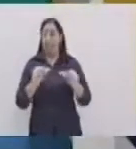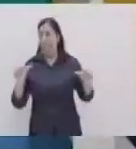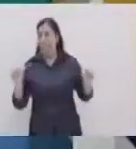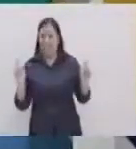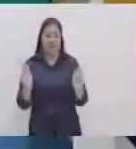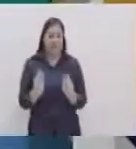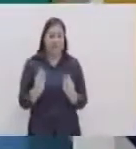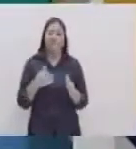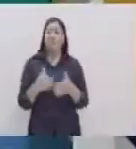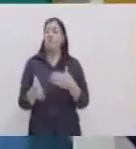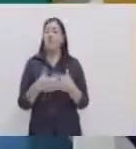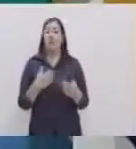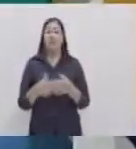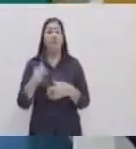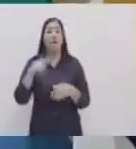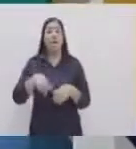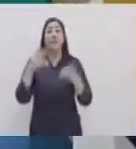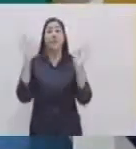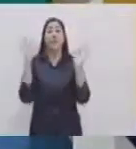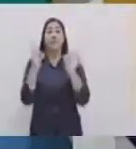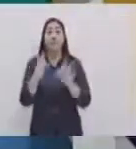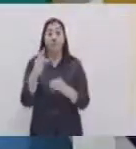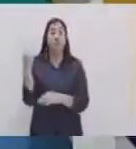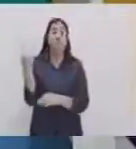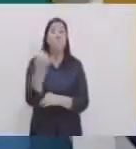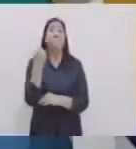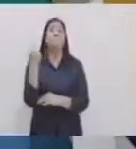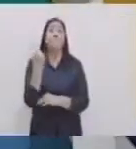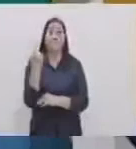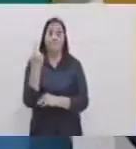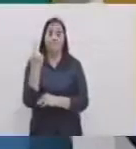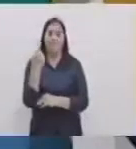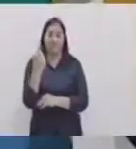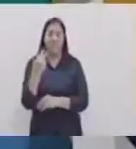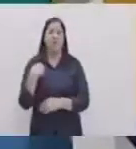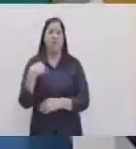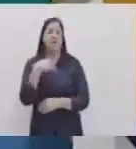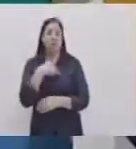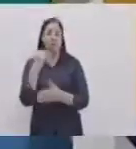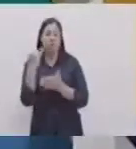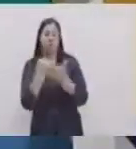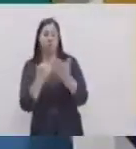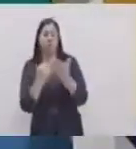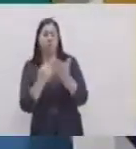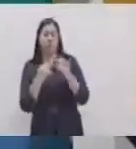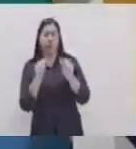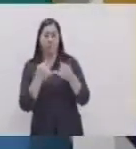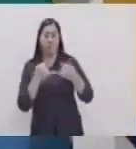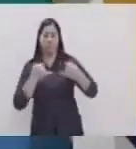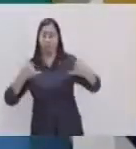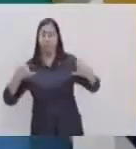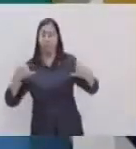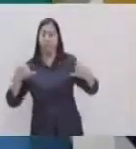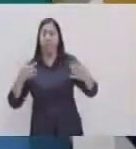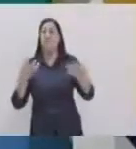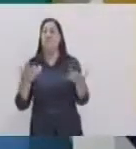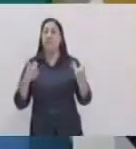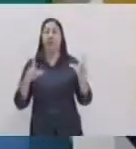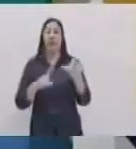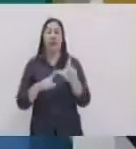ahora, solo estamos aprendiendo la construcción. Entonces dibujamos una recta, igual le vamos a colocar otra